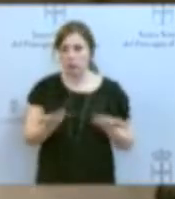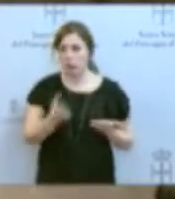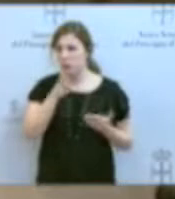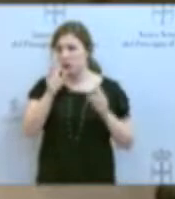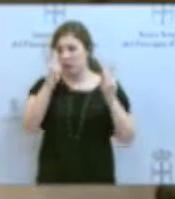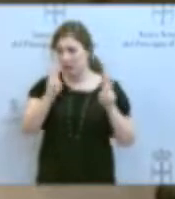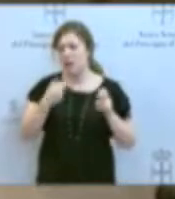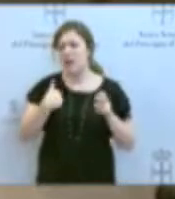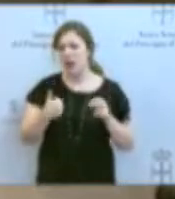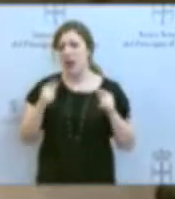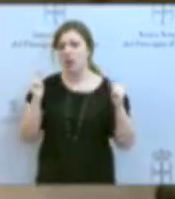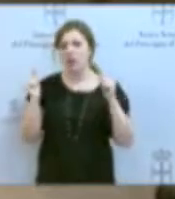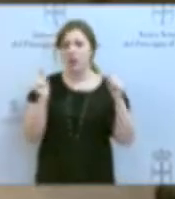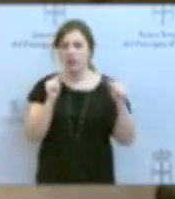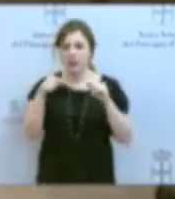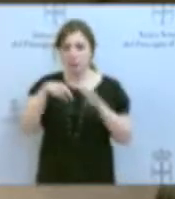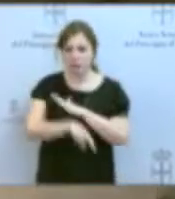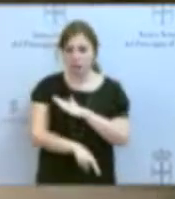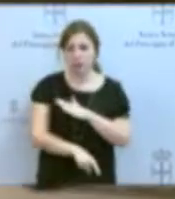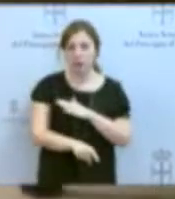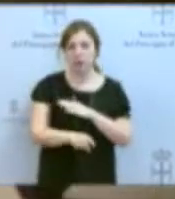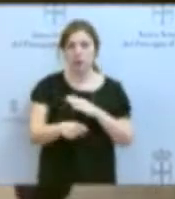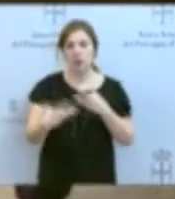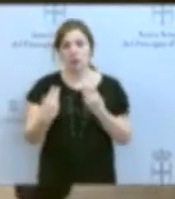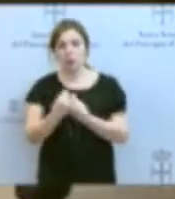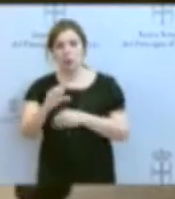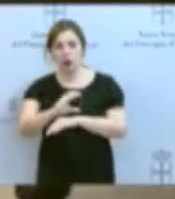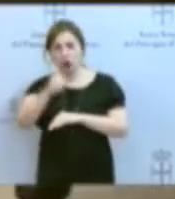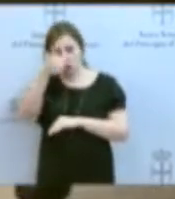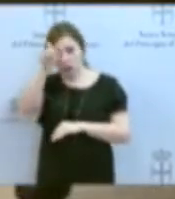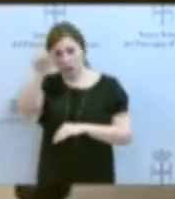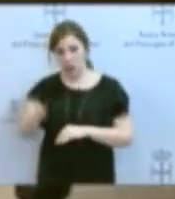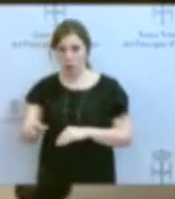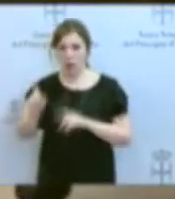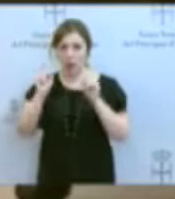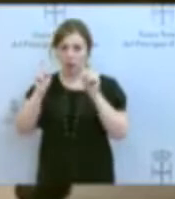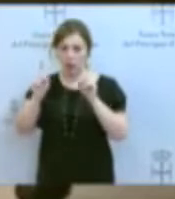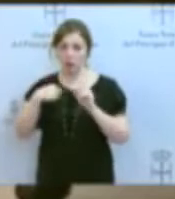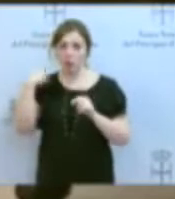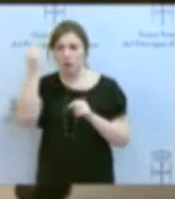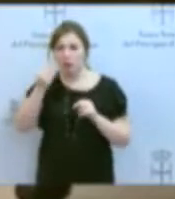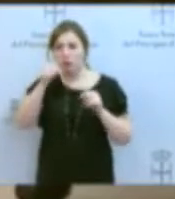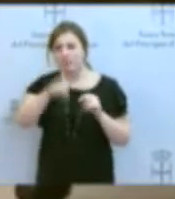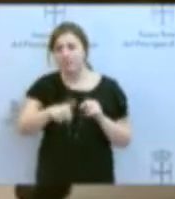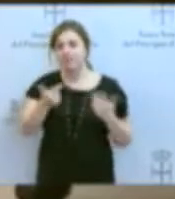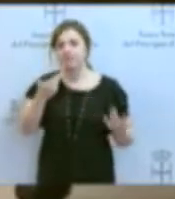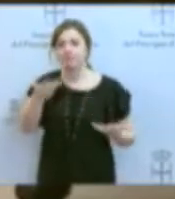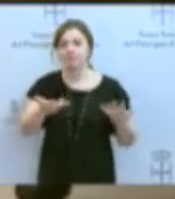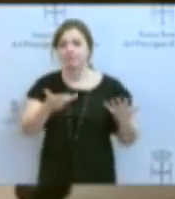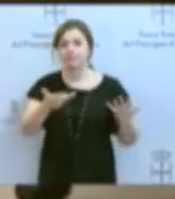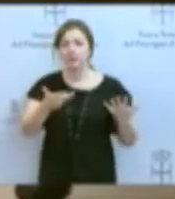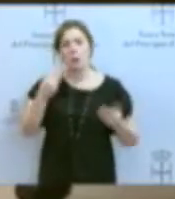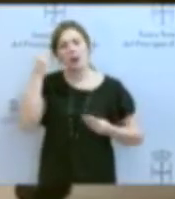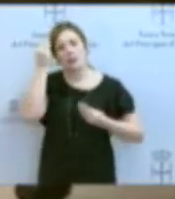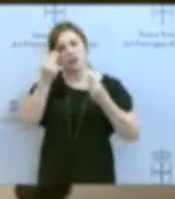podido discutir profusamente con el consejero de Educación. Yo creo que corresponde otro tipo de